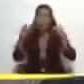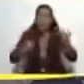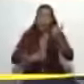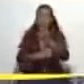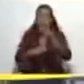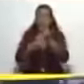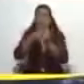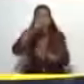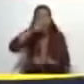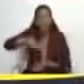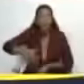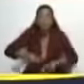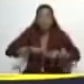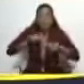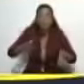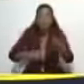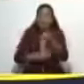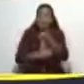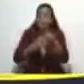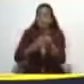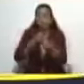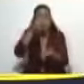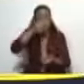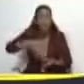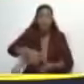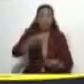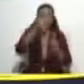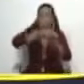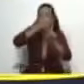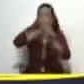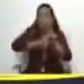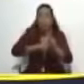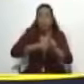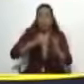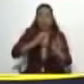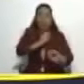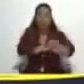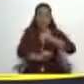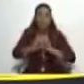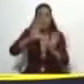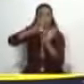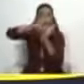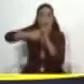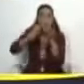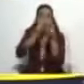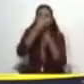Nuestro pueblo a la lucha contra la corrupción,